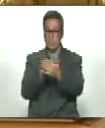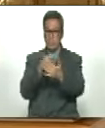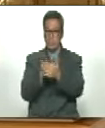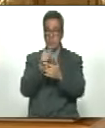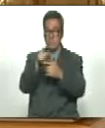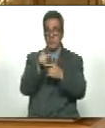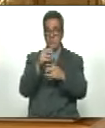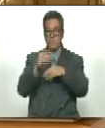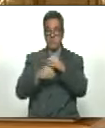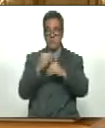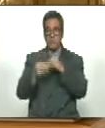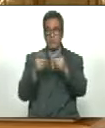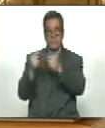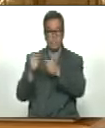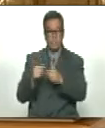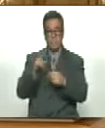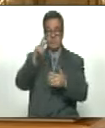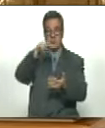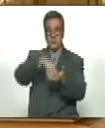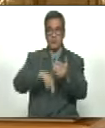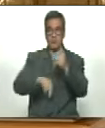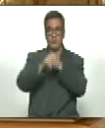presupuesto al ejercicio económico del año